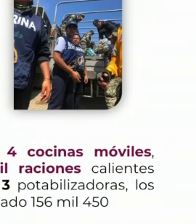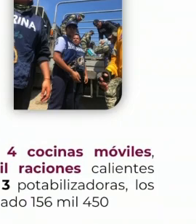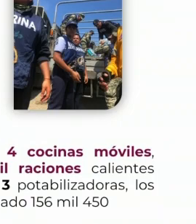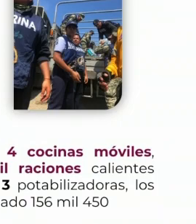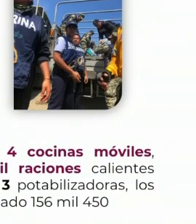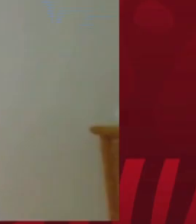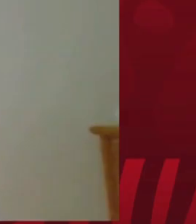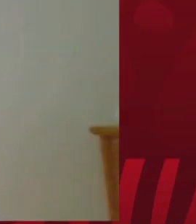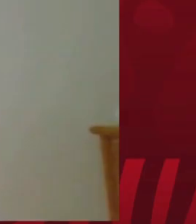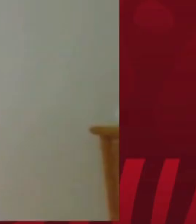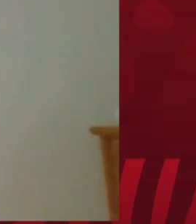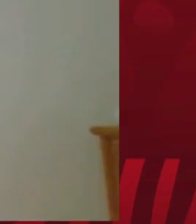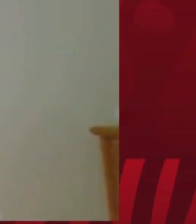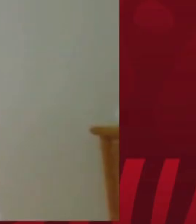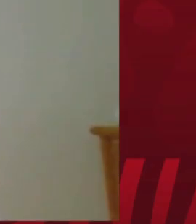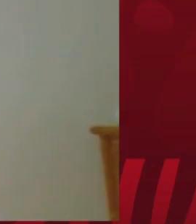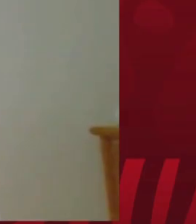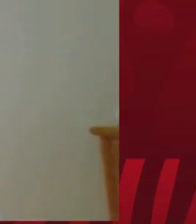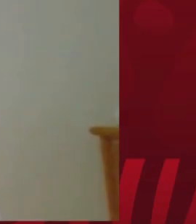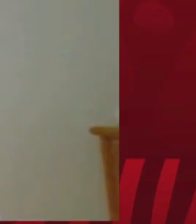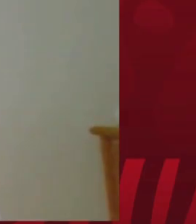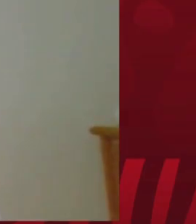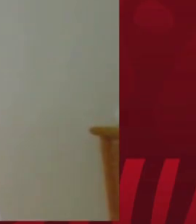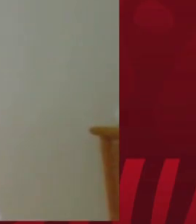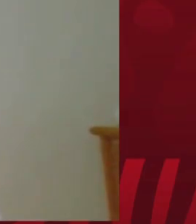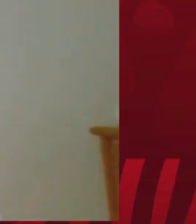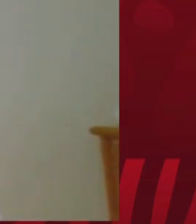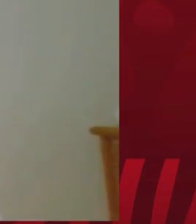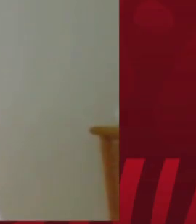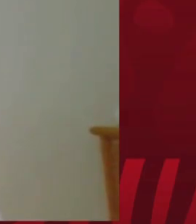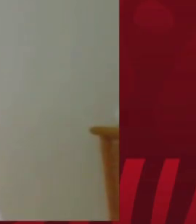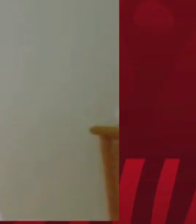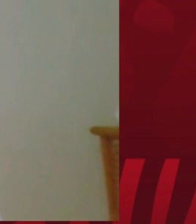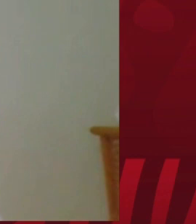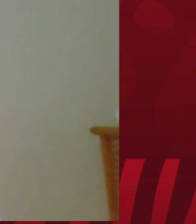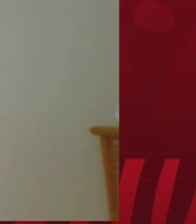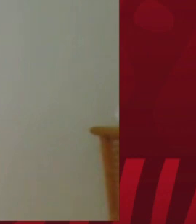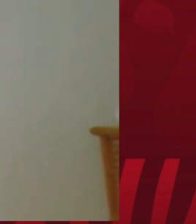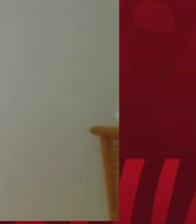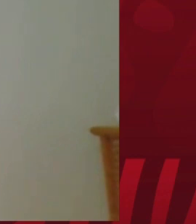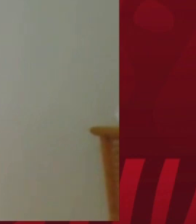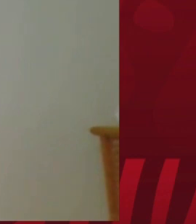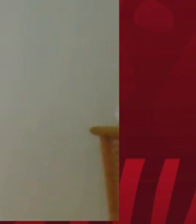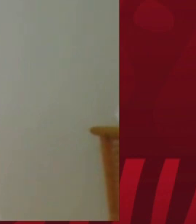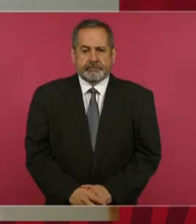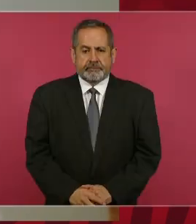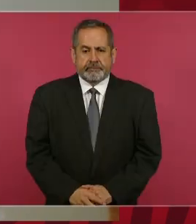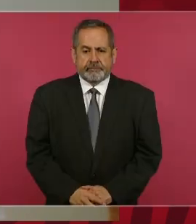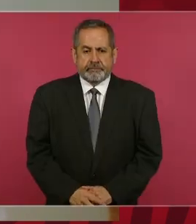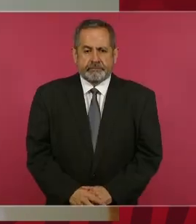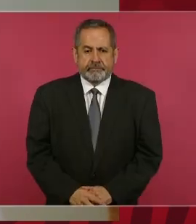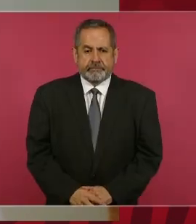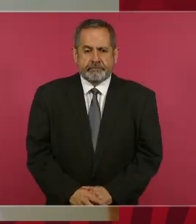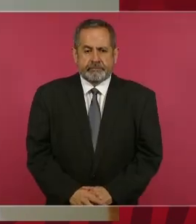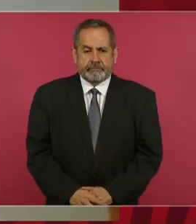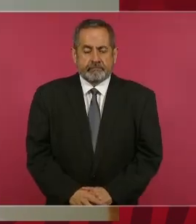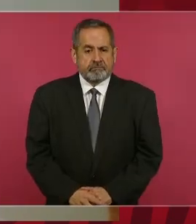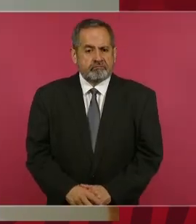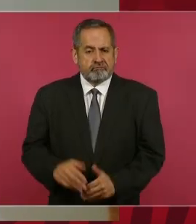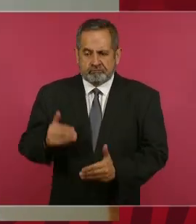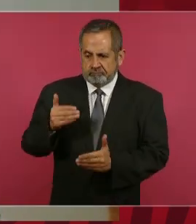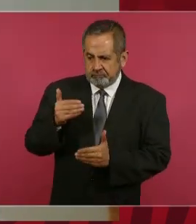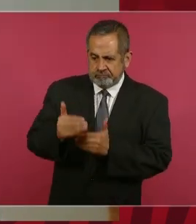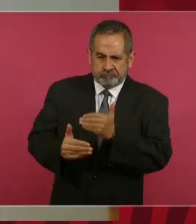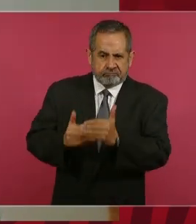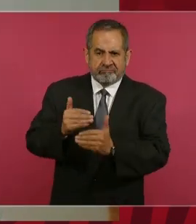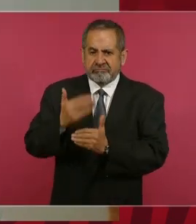diarias, así como 5 potabilizadoras, las cuales han entregado 156,000. El avance